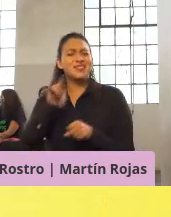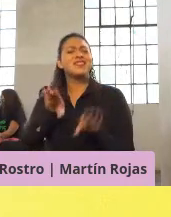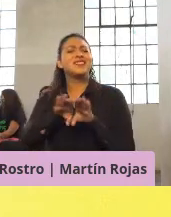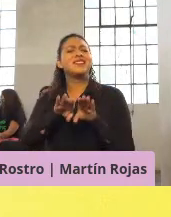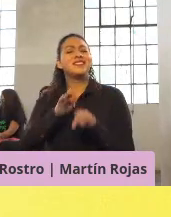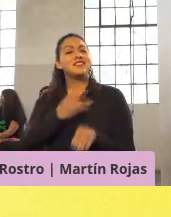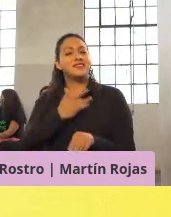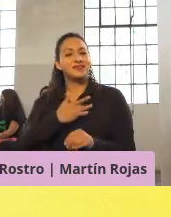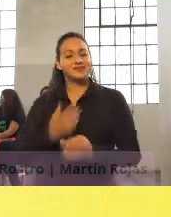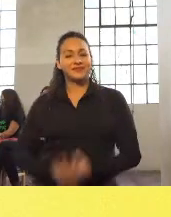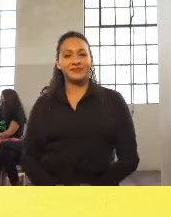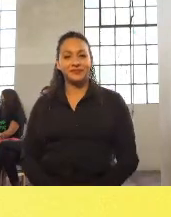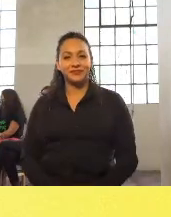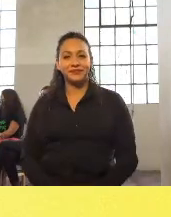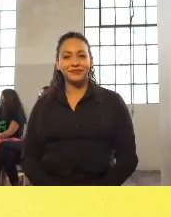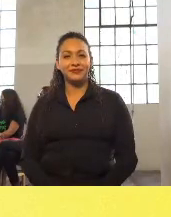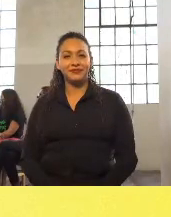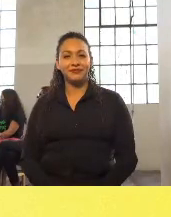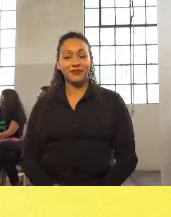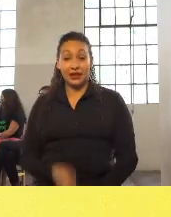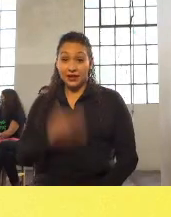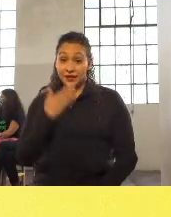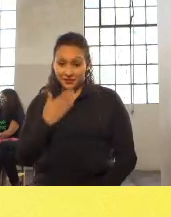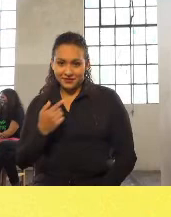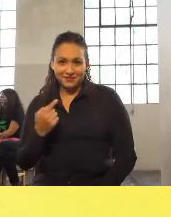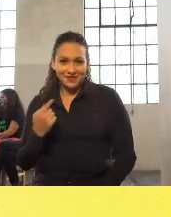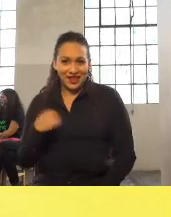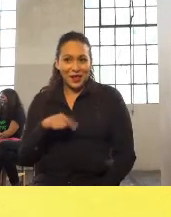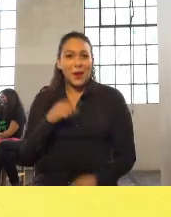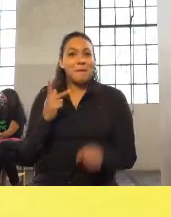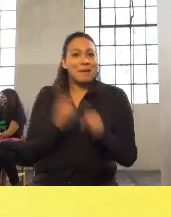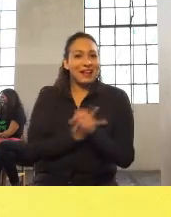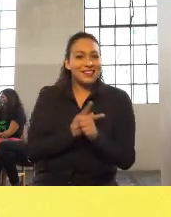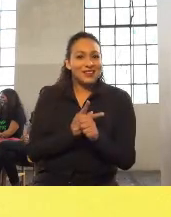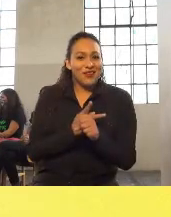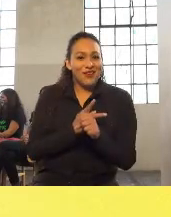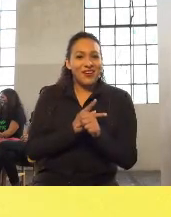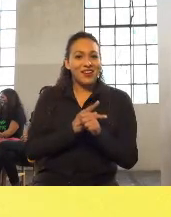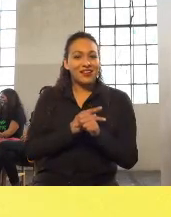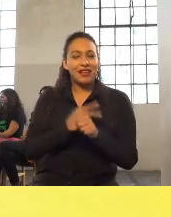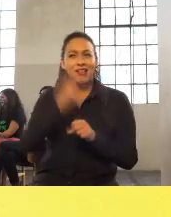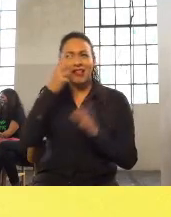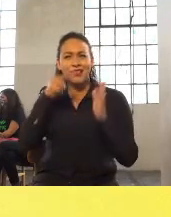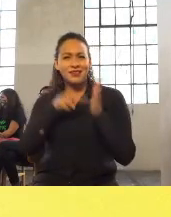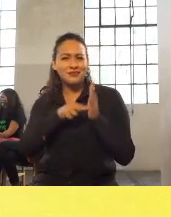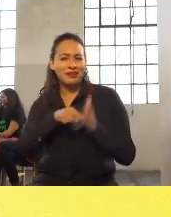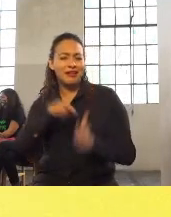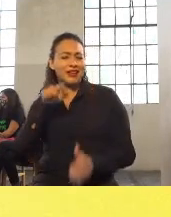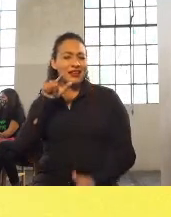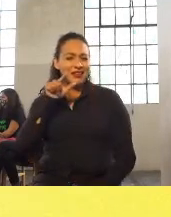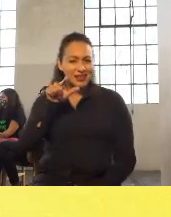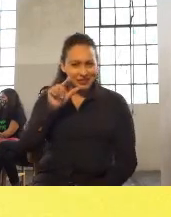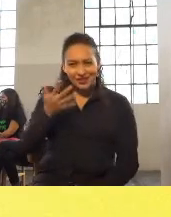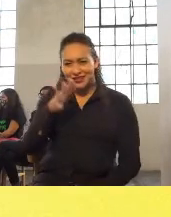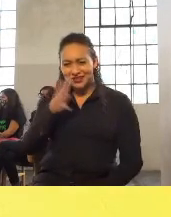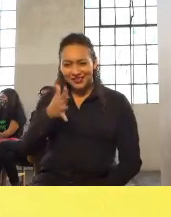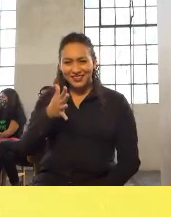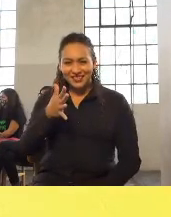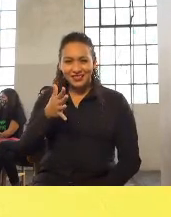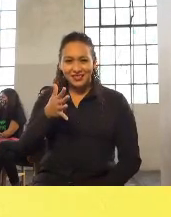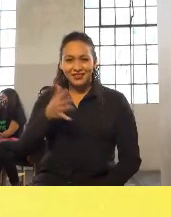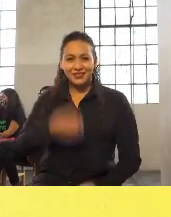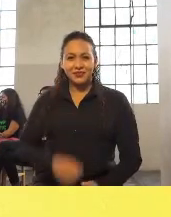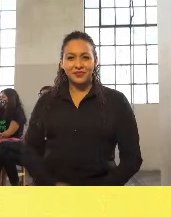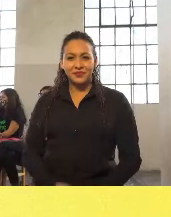Para nosotros pasó algo que fue que el término empezó a discutirse en 2017. O sea, creo que teníamos ahí como,